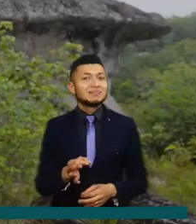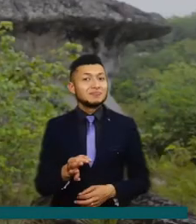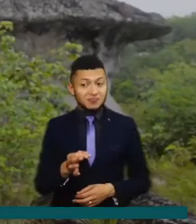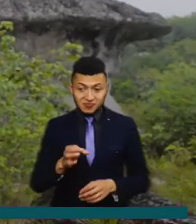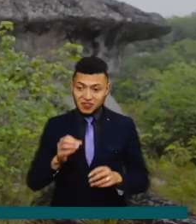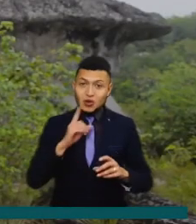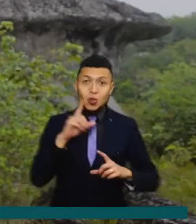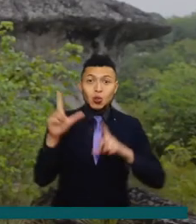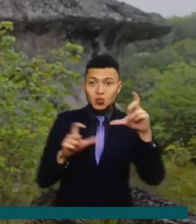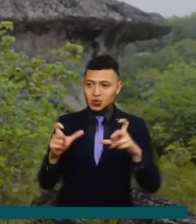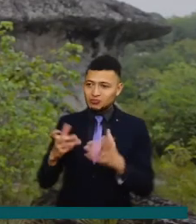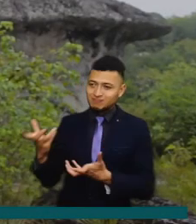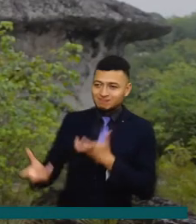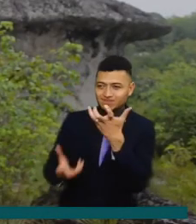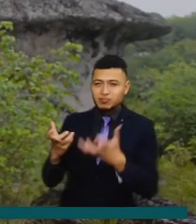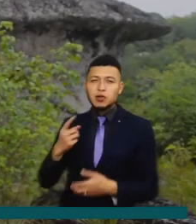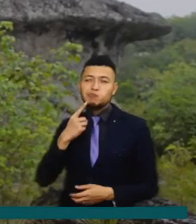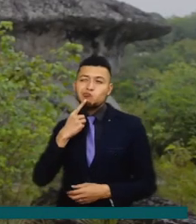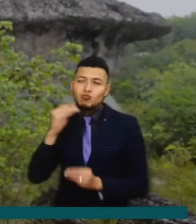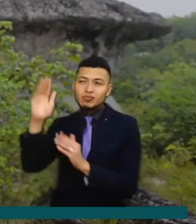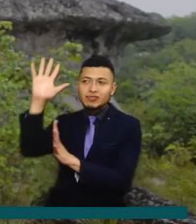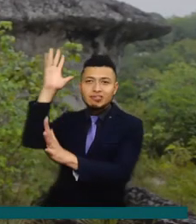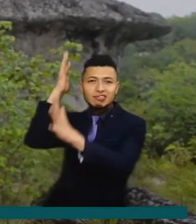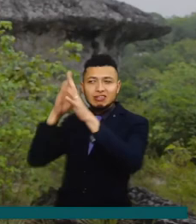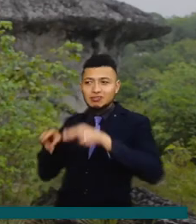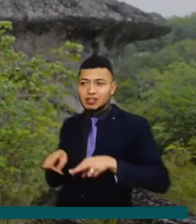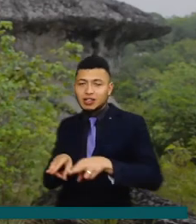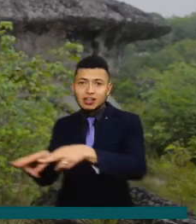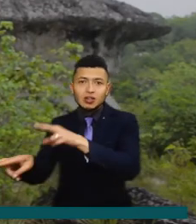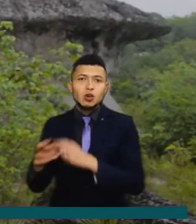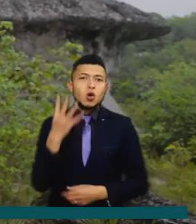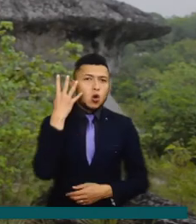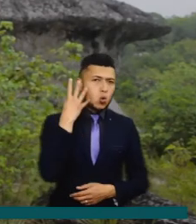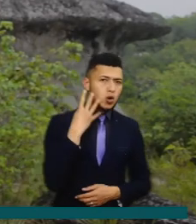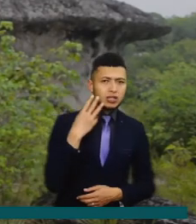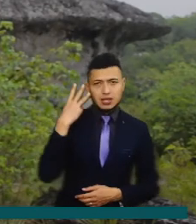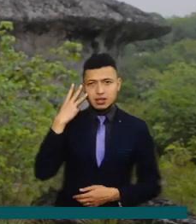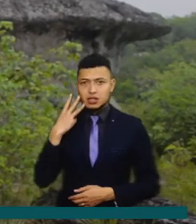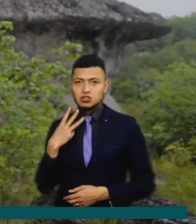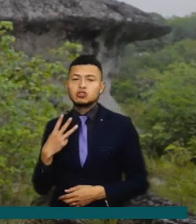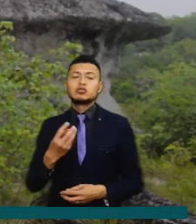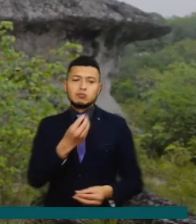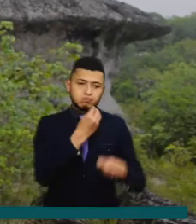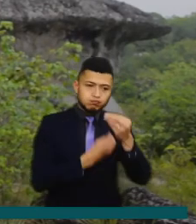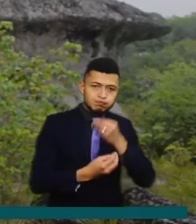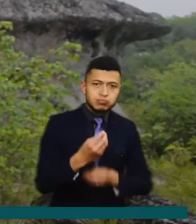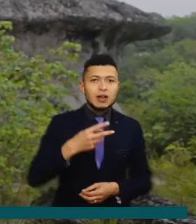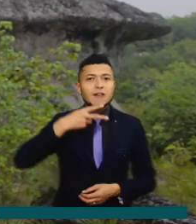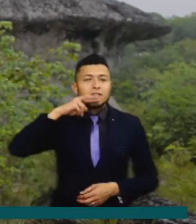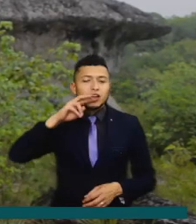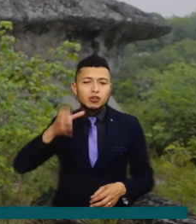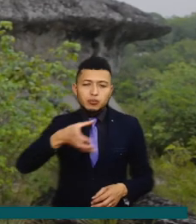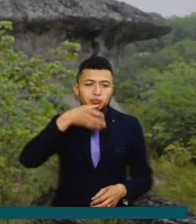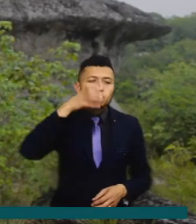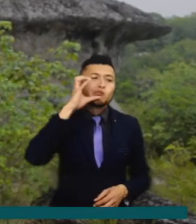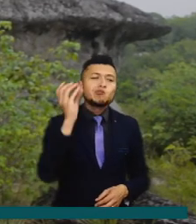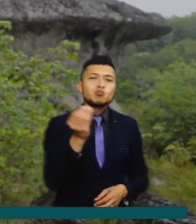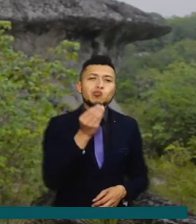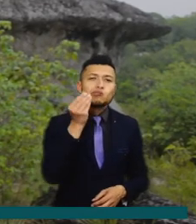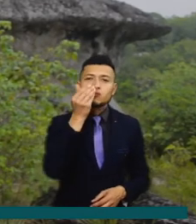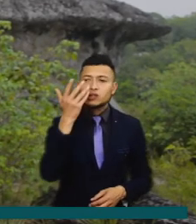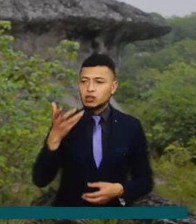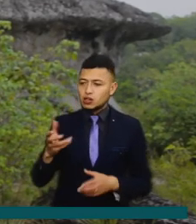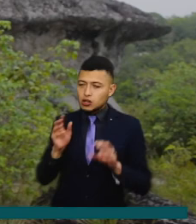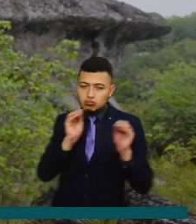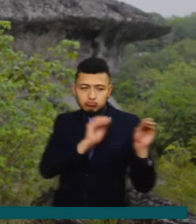El tour gastronómico Sabor a Selva y Río dura 4 días y 3 noches. Incluye alimentación, cata de vinos, clases